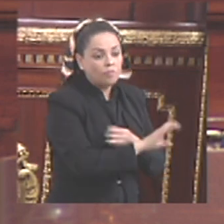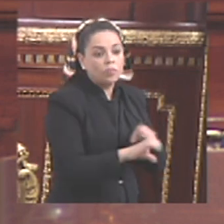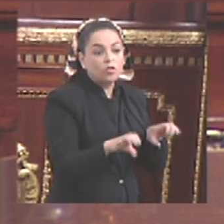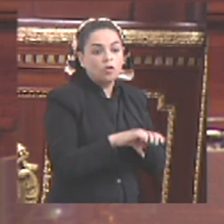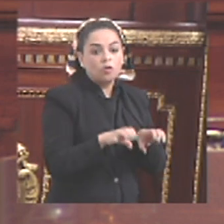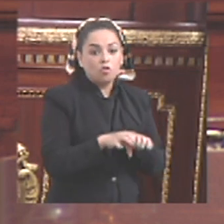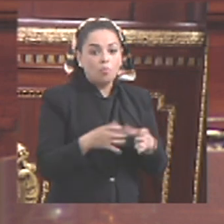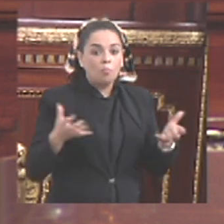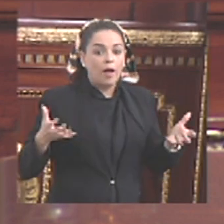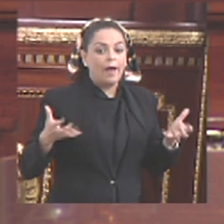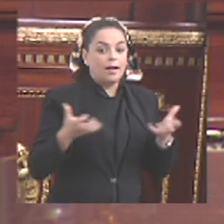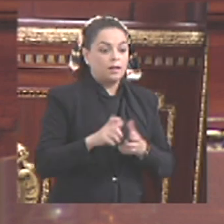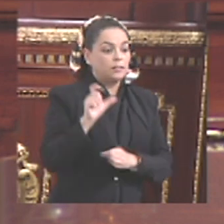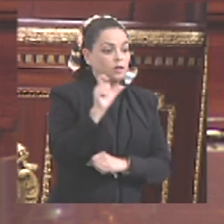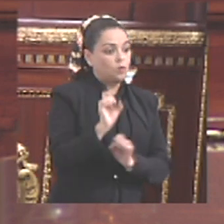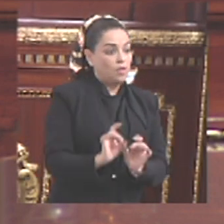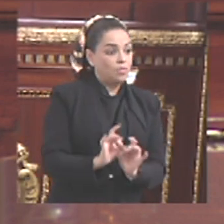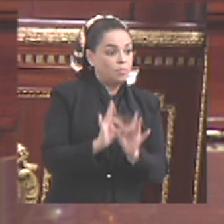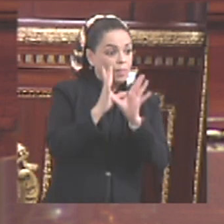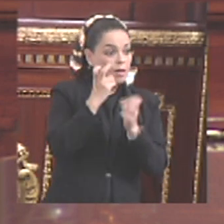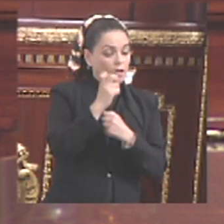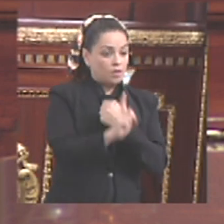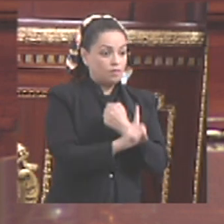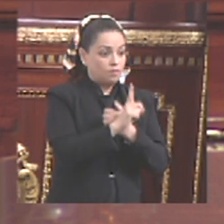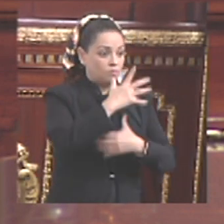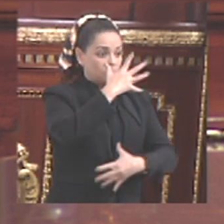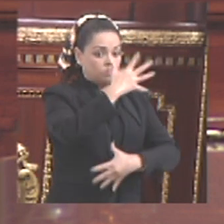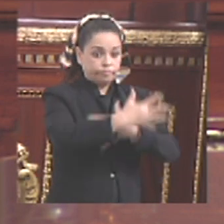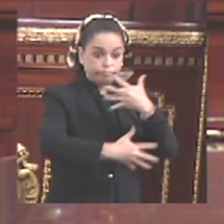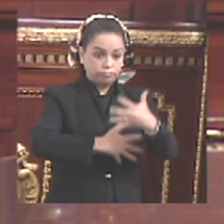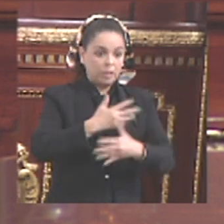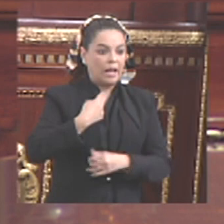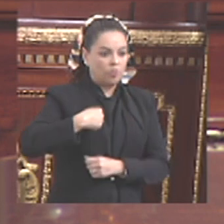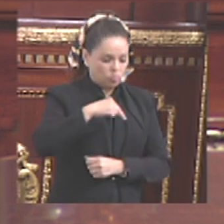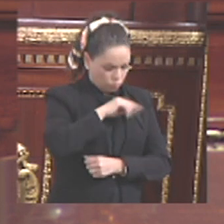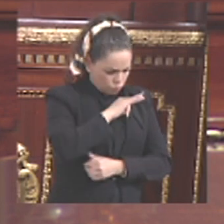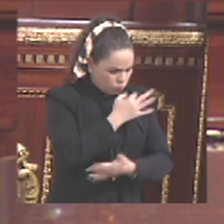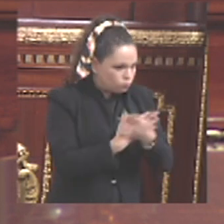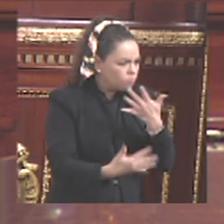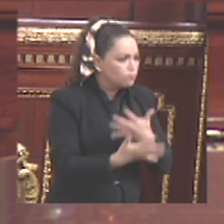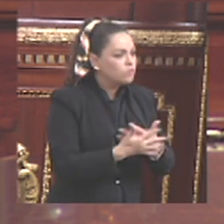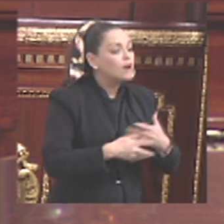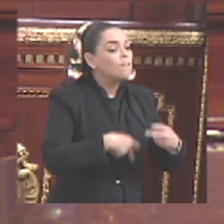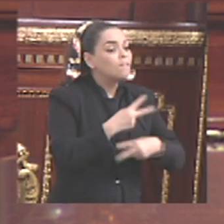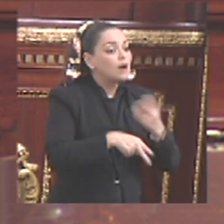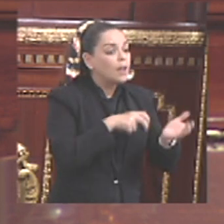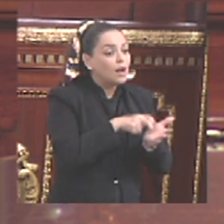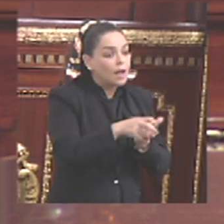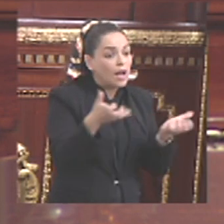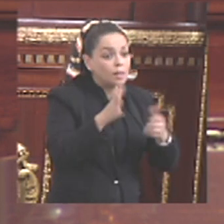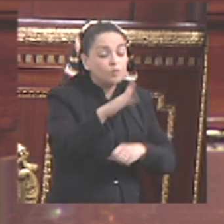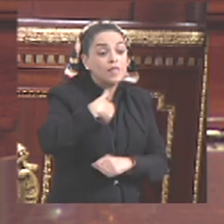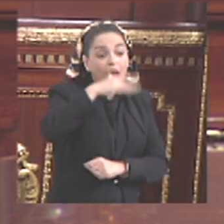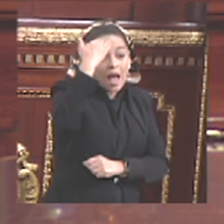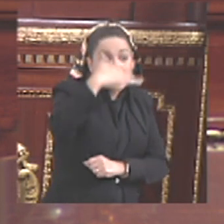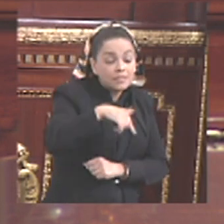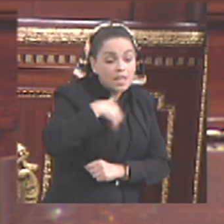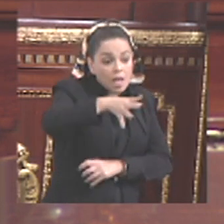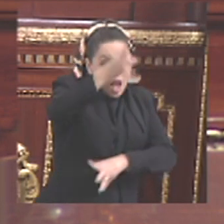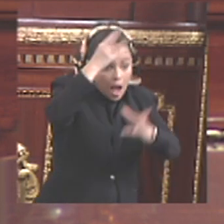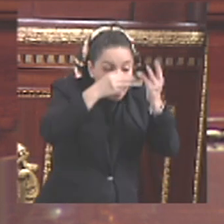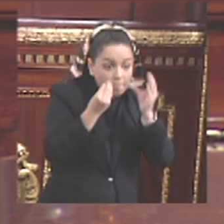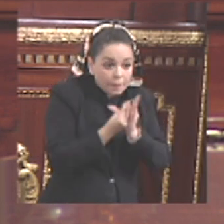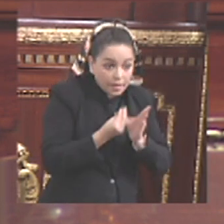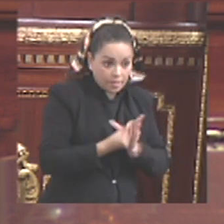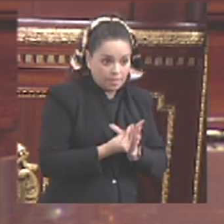que puedan tener este tipo de fenómenos perturbadores. Solamente así pueden mitigar los efectos de